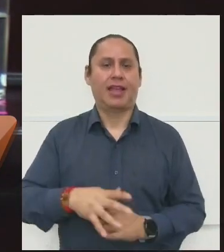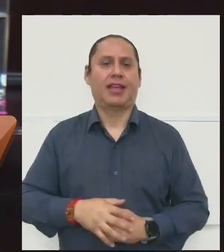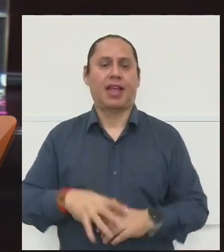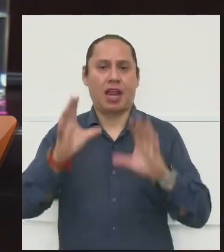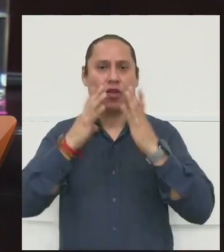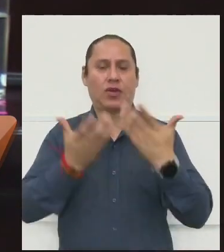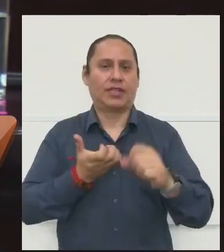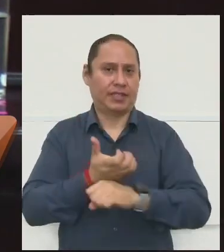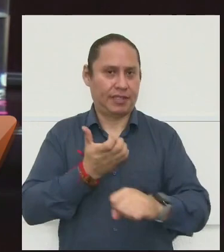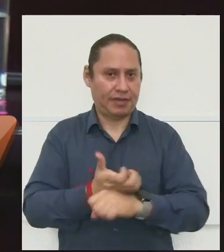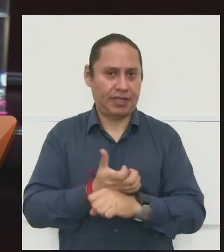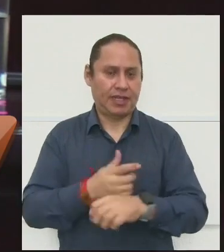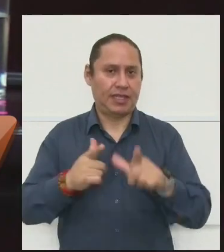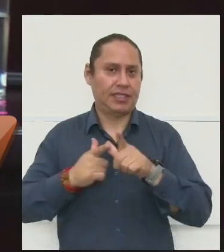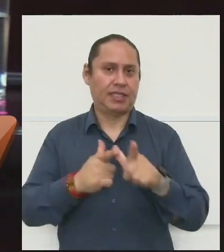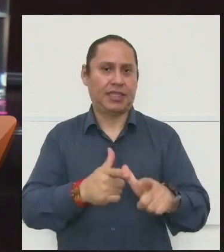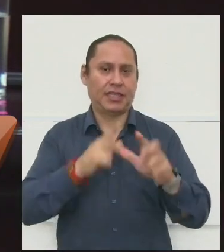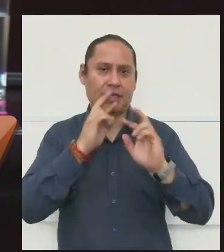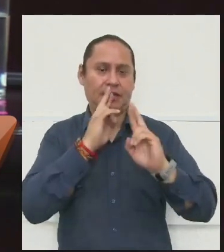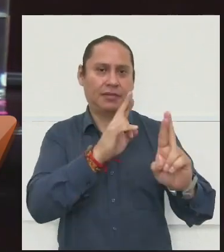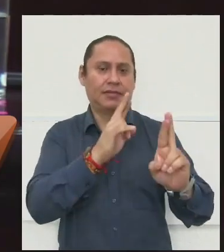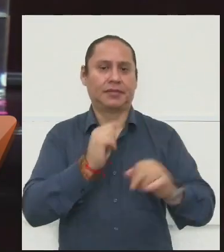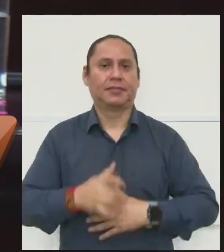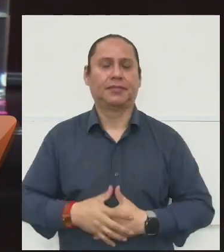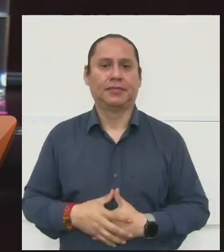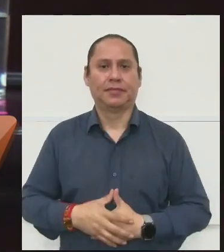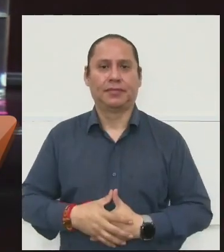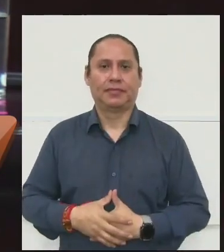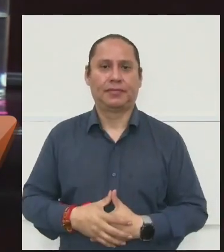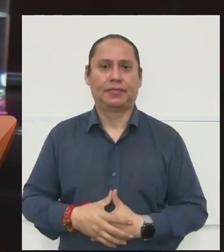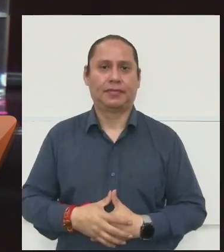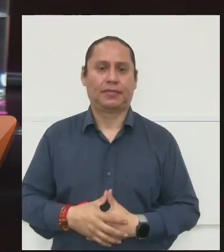pleno de esta honorable asamblea el siguiente